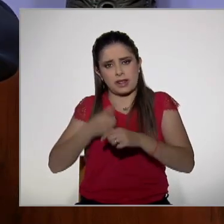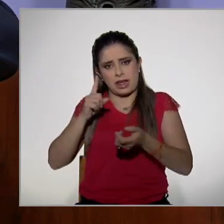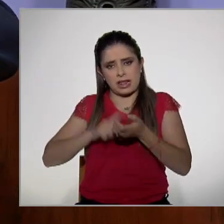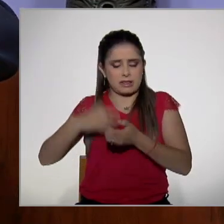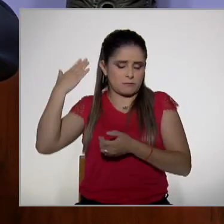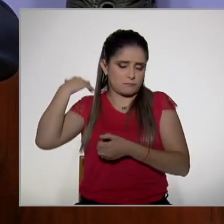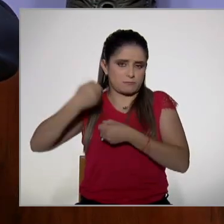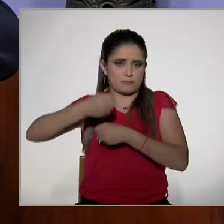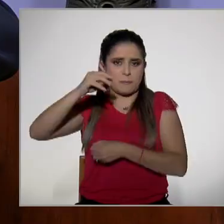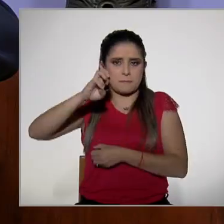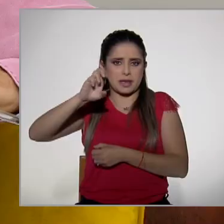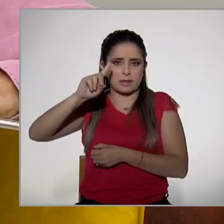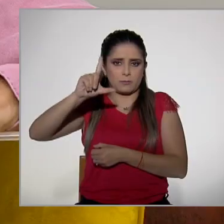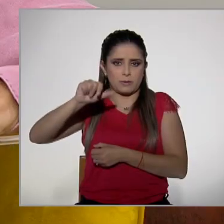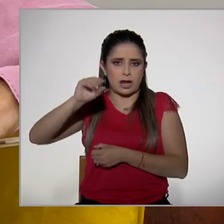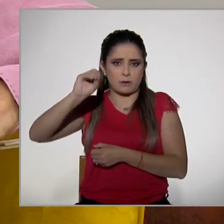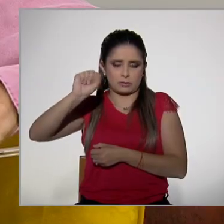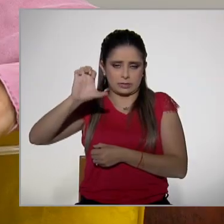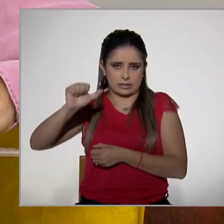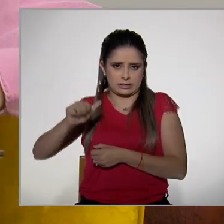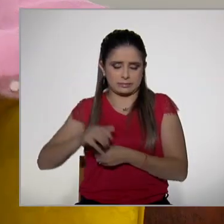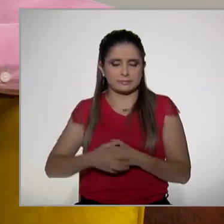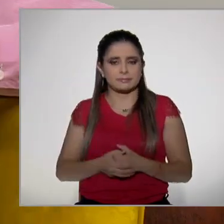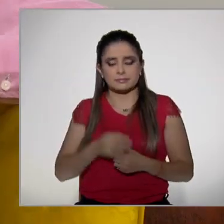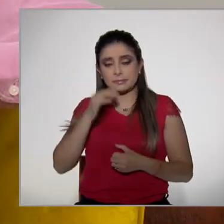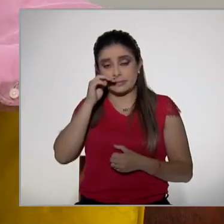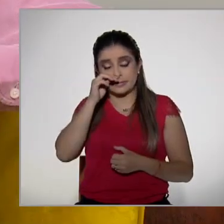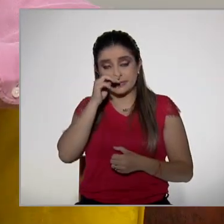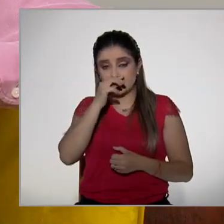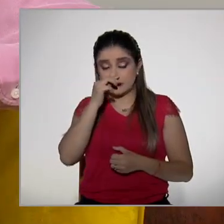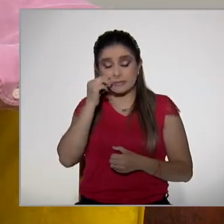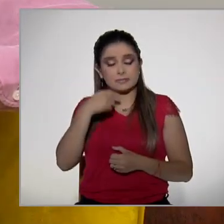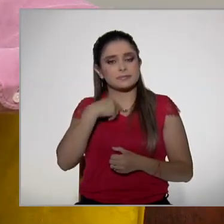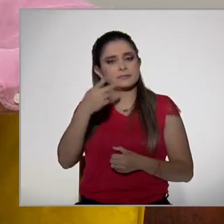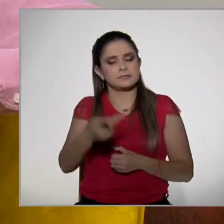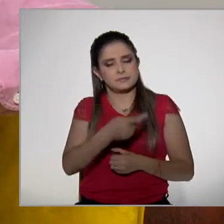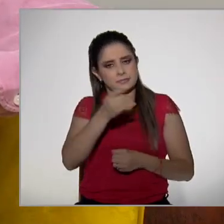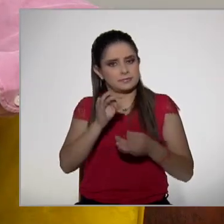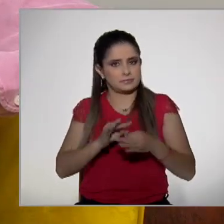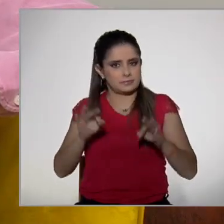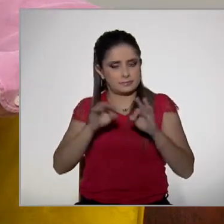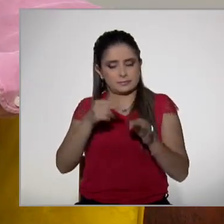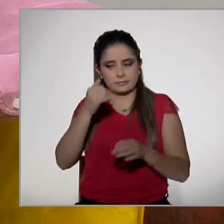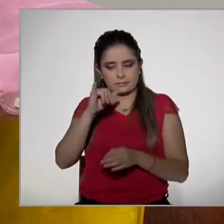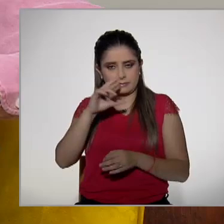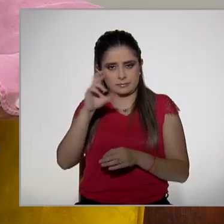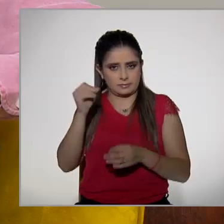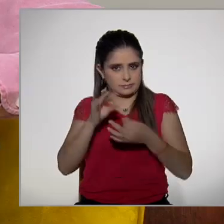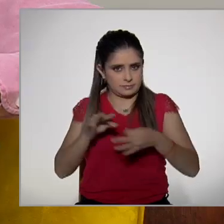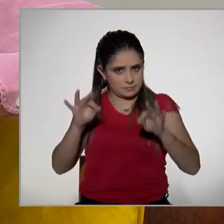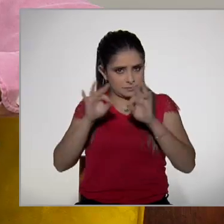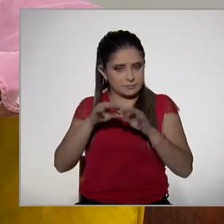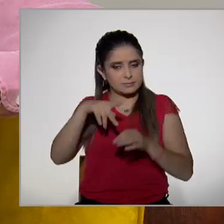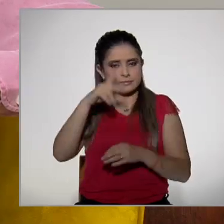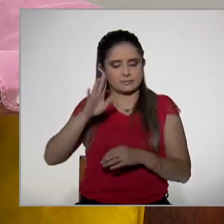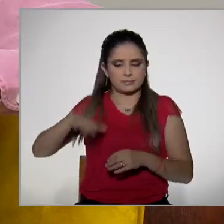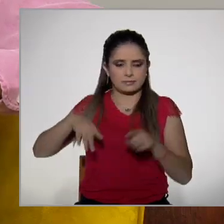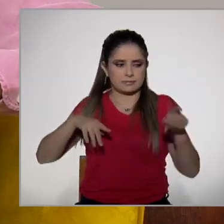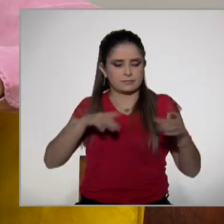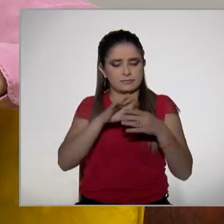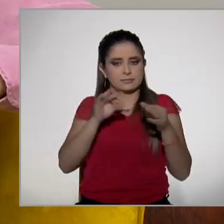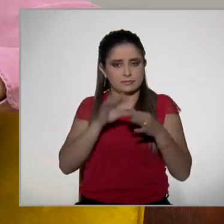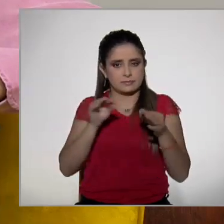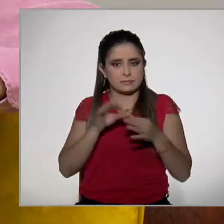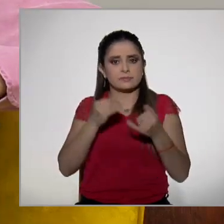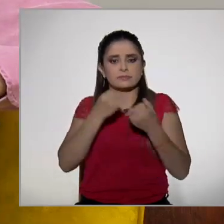médula ósea que quiere decir por ejemplo esto es importante porque como vemos el hierro es importante pero desde el principio nos lo dijo la doctora que